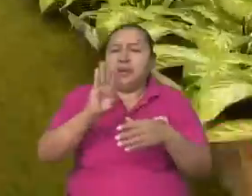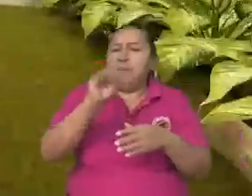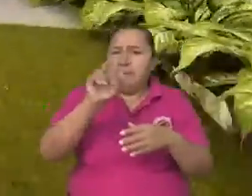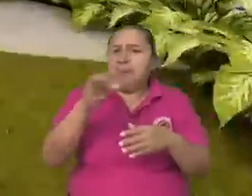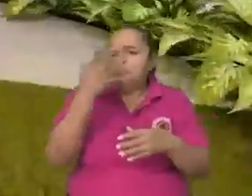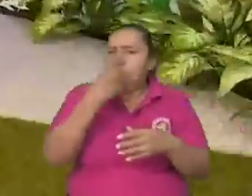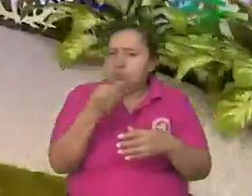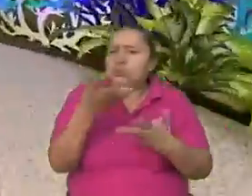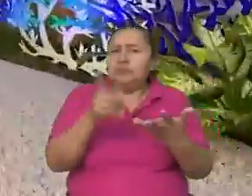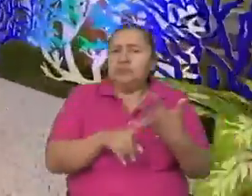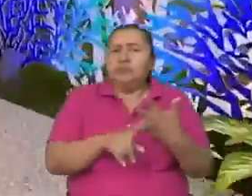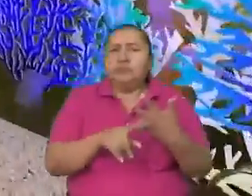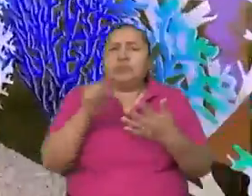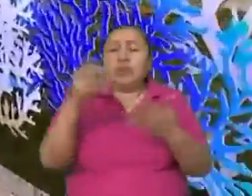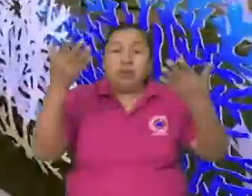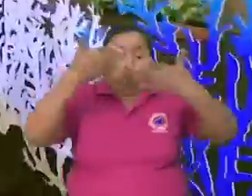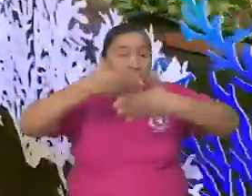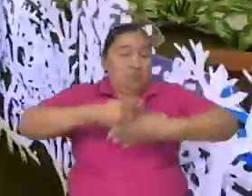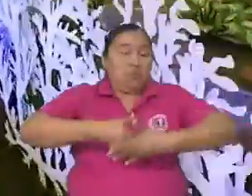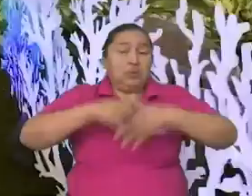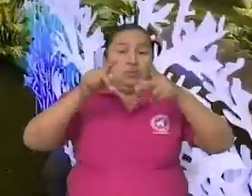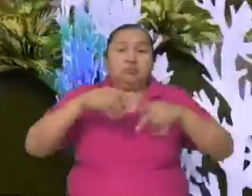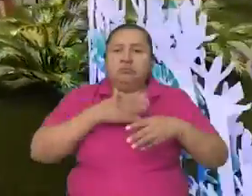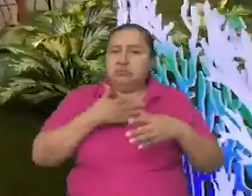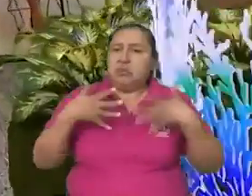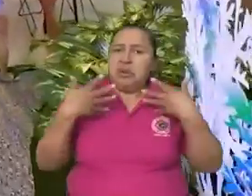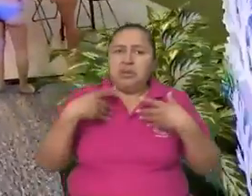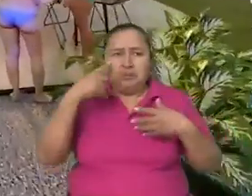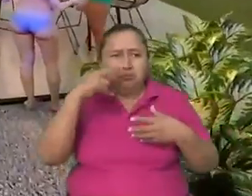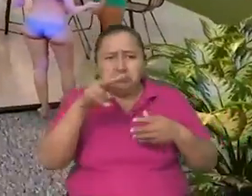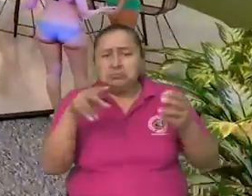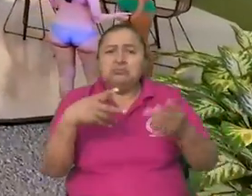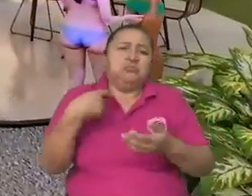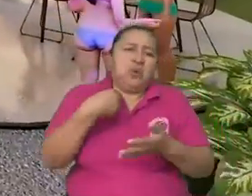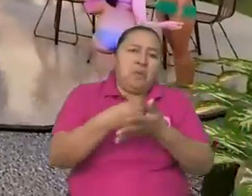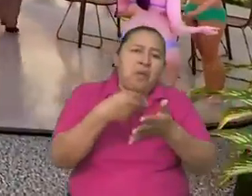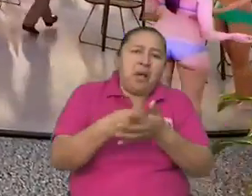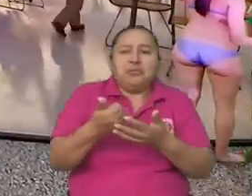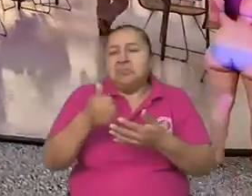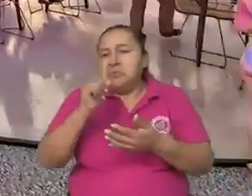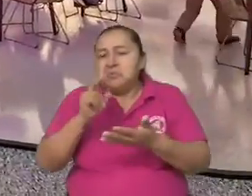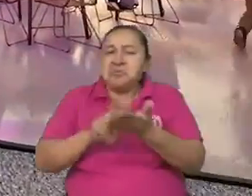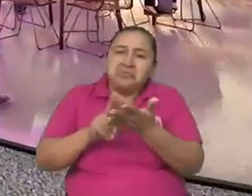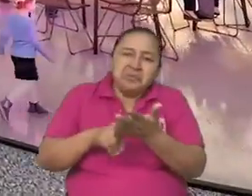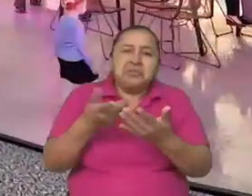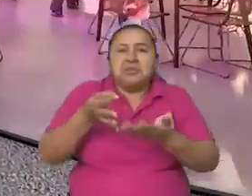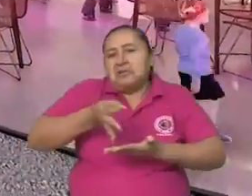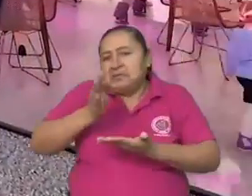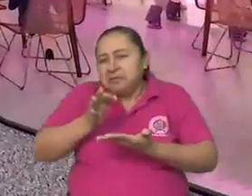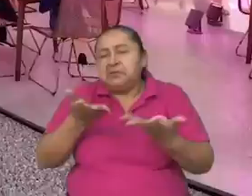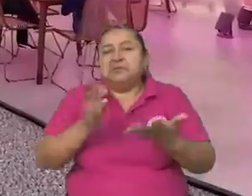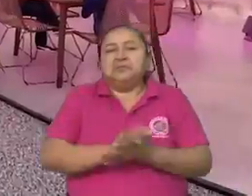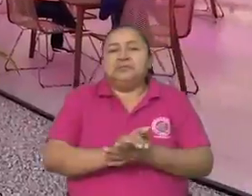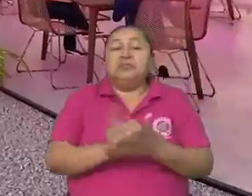bonito y en la noche la gente se distrae comprando y tomándose su cervecita, su cafecito,